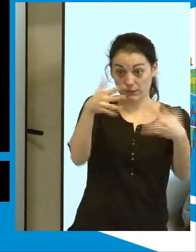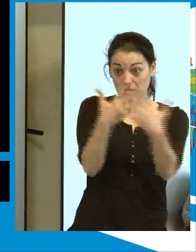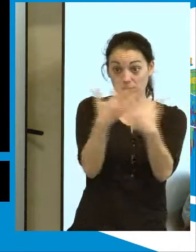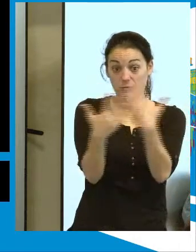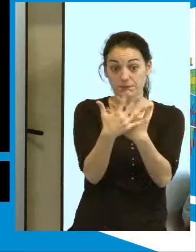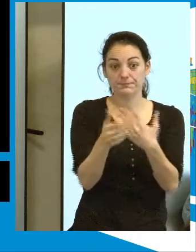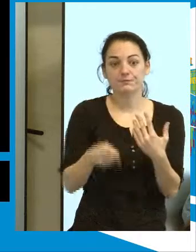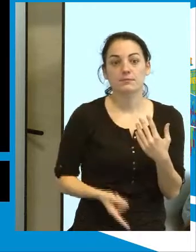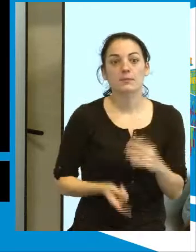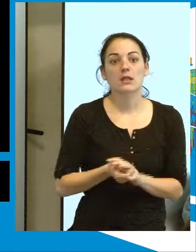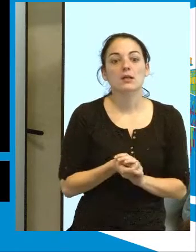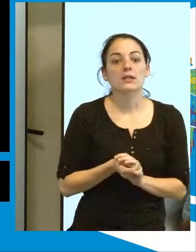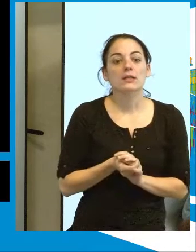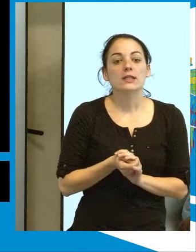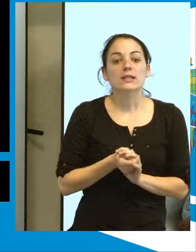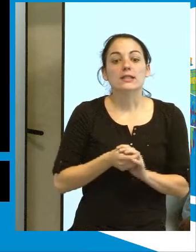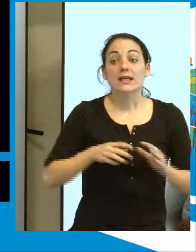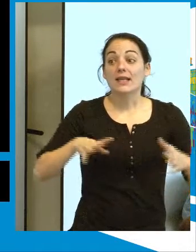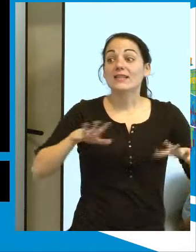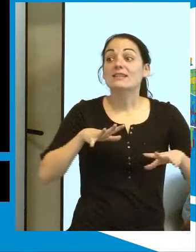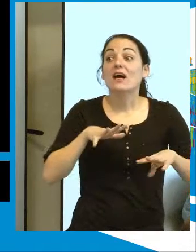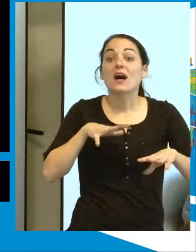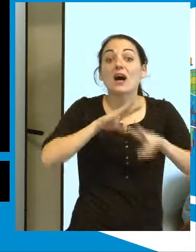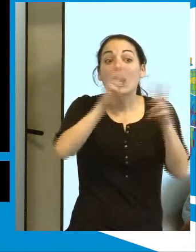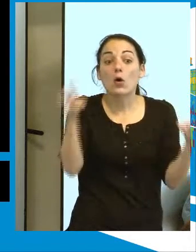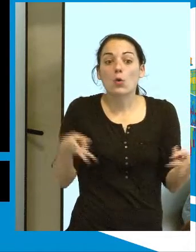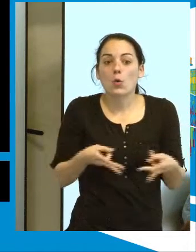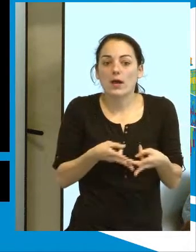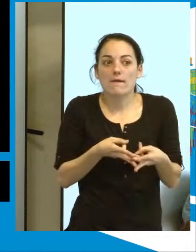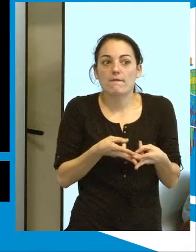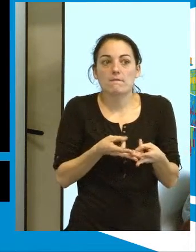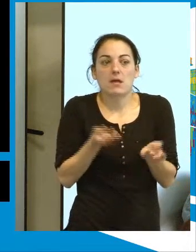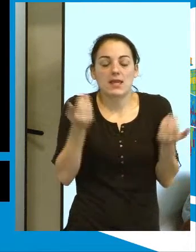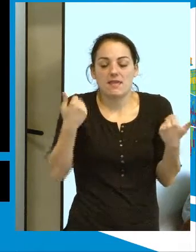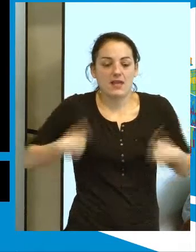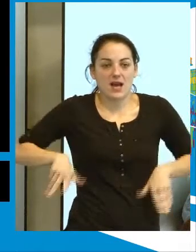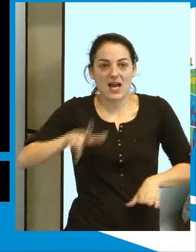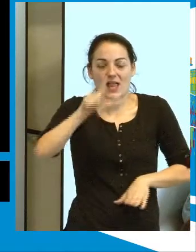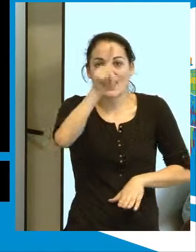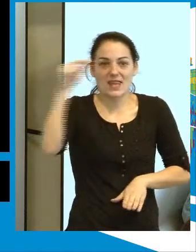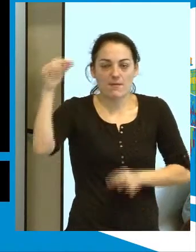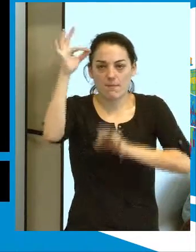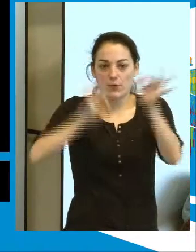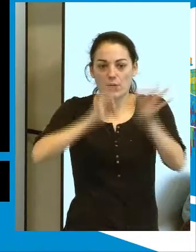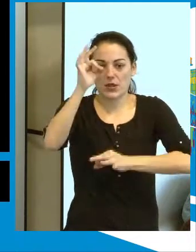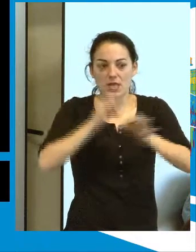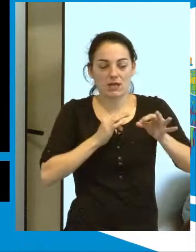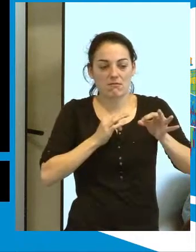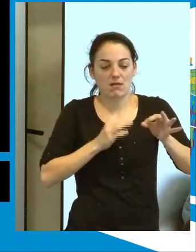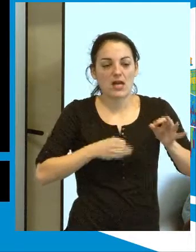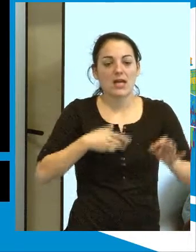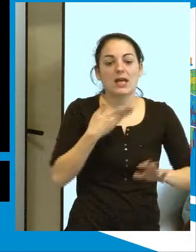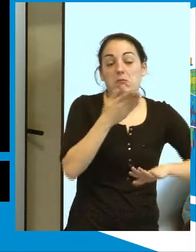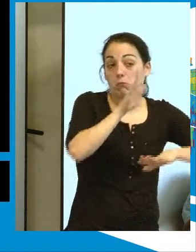lado, una vez que ya tenemos esa web más semántica, que ya cumple pues casi al 100% con todo lo que sería el estándar, sobre todo